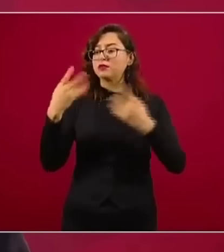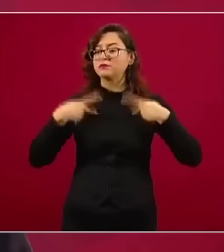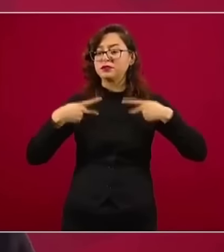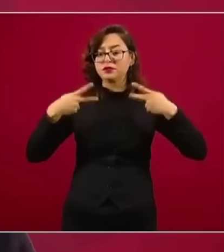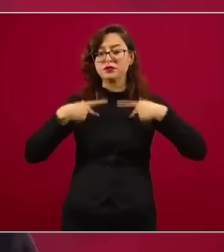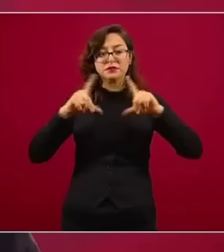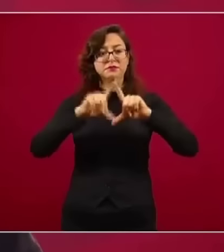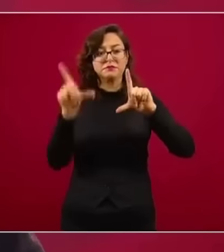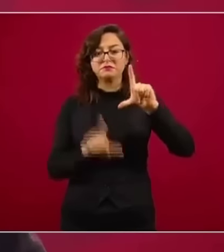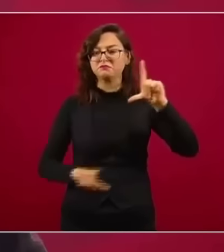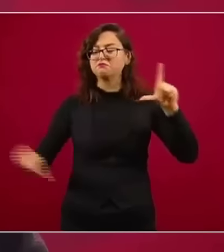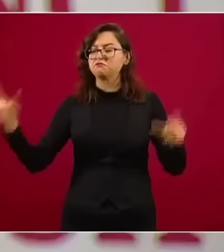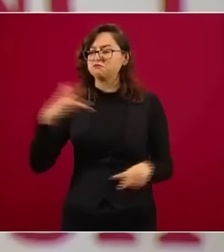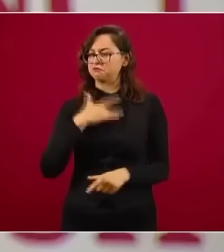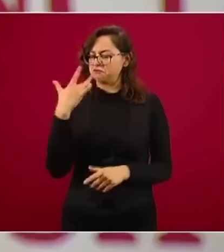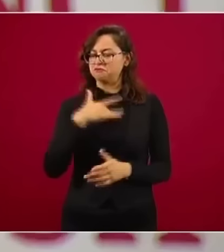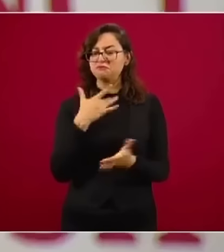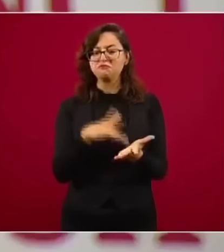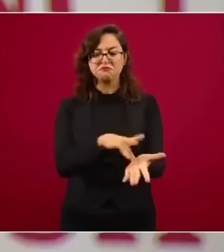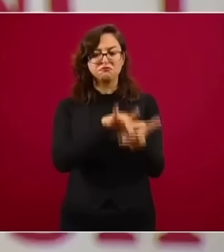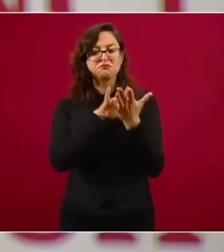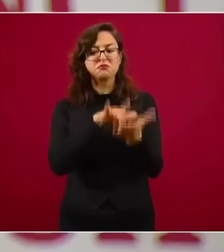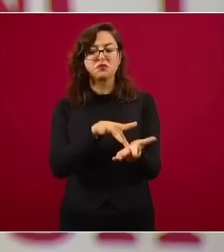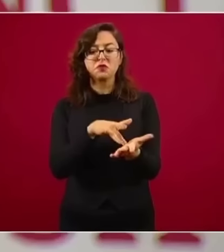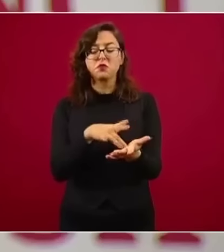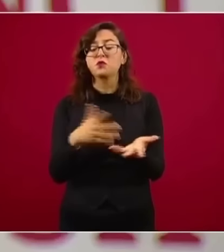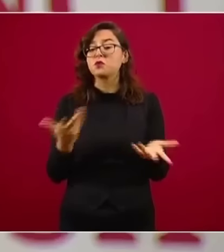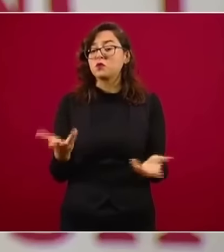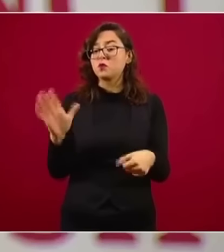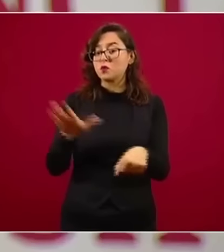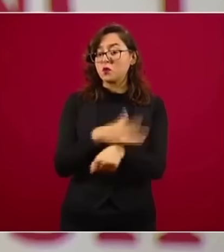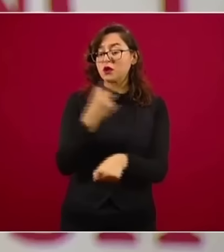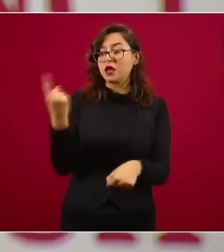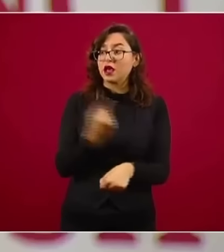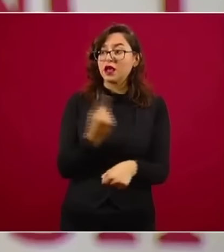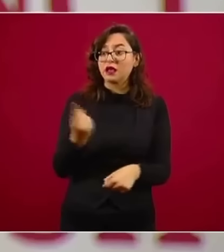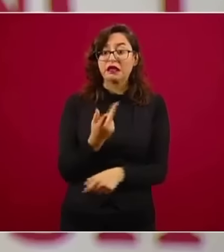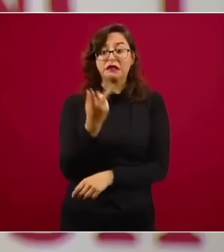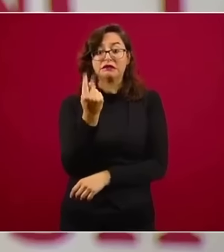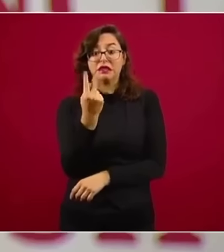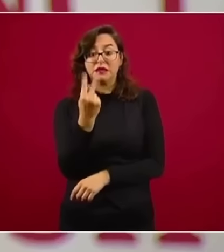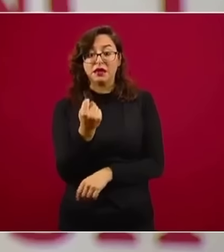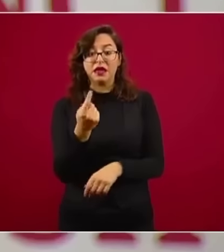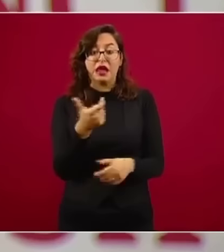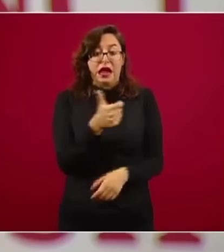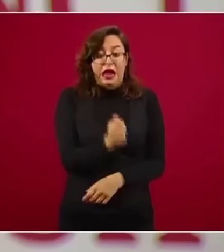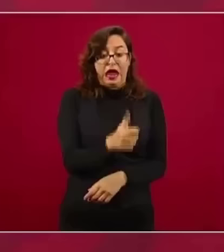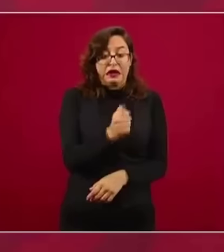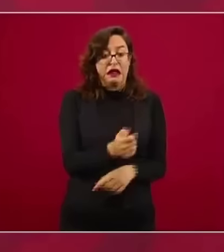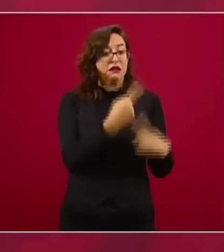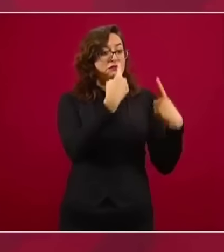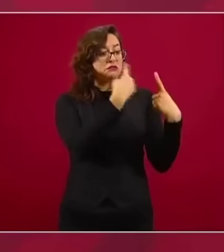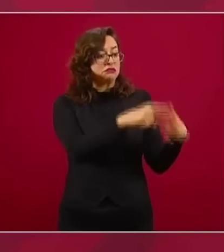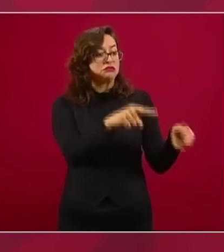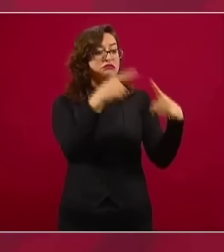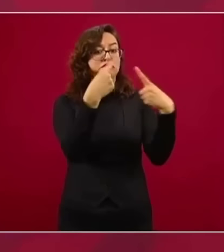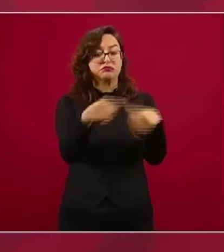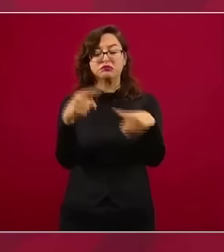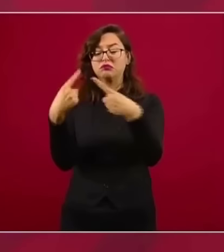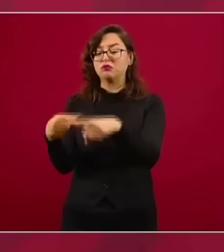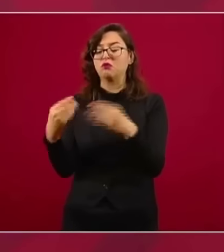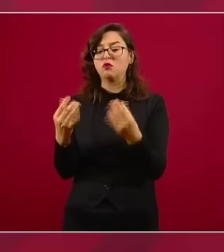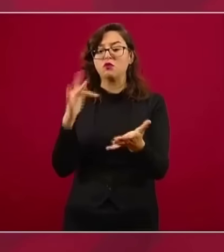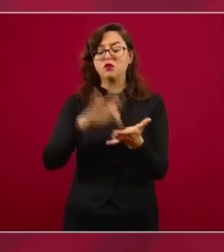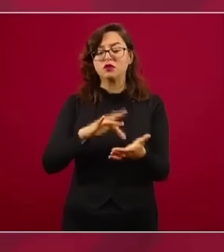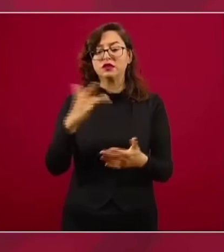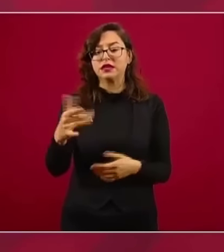todos, porque tuvimos que hacer una multiprogramación de canales, por lo cual agradecemos a la Secretaría de Gobernación, al INE, al